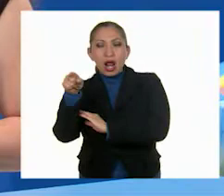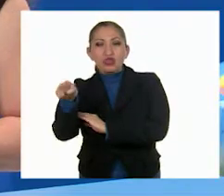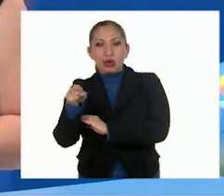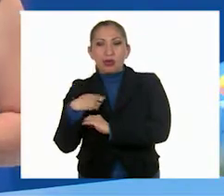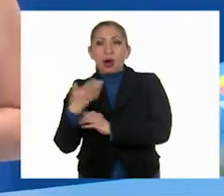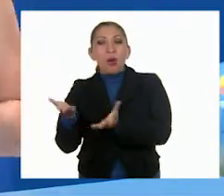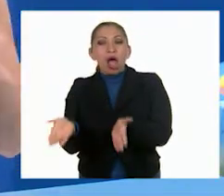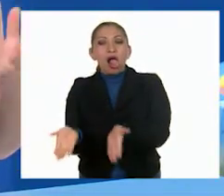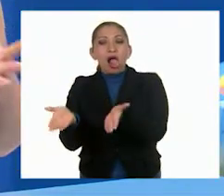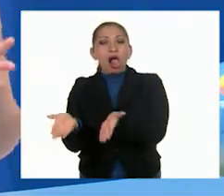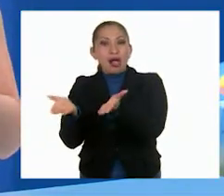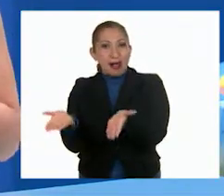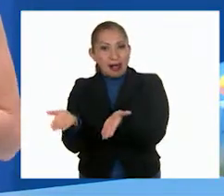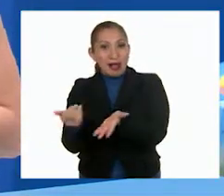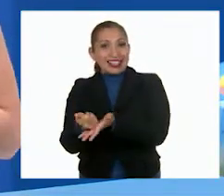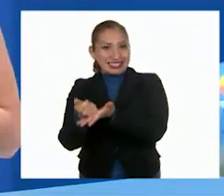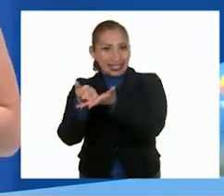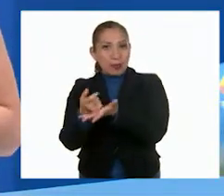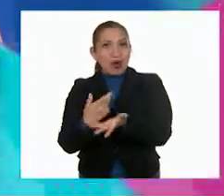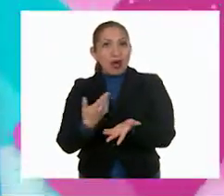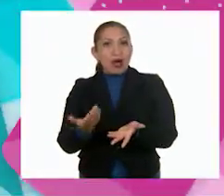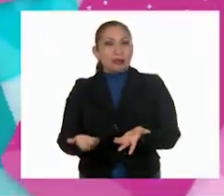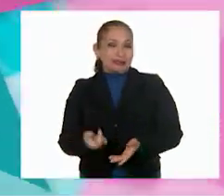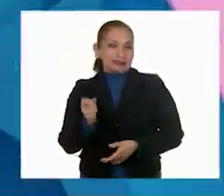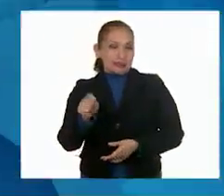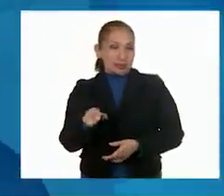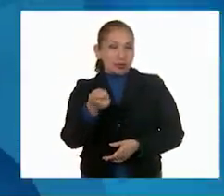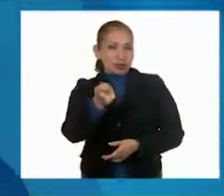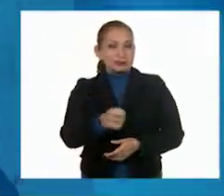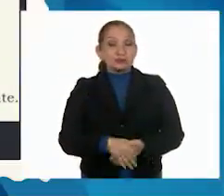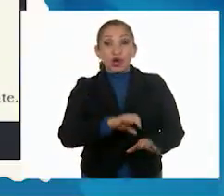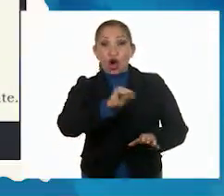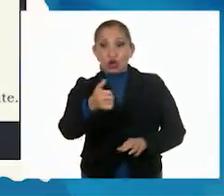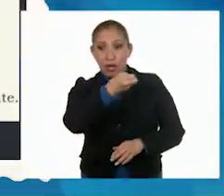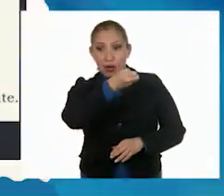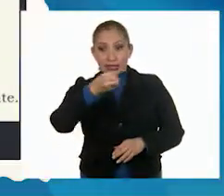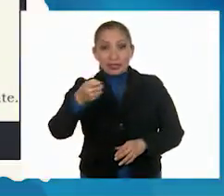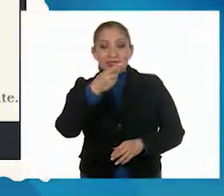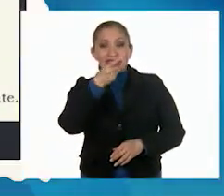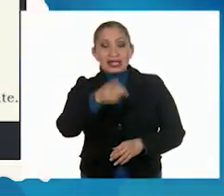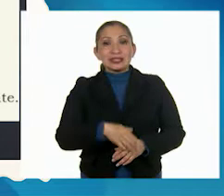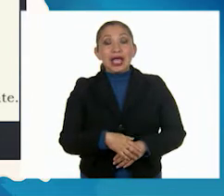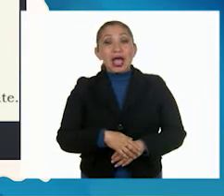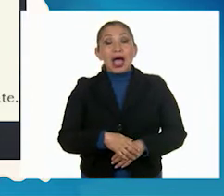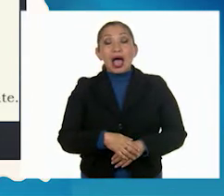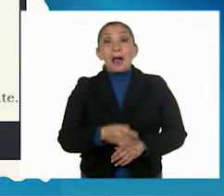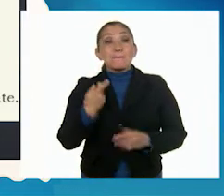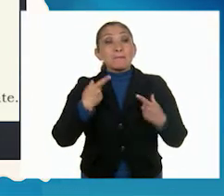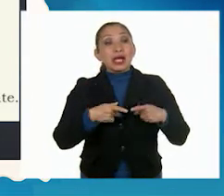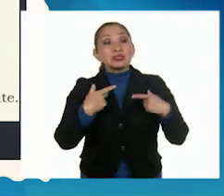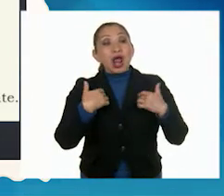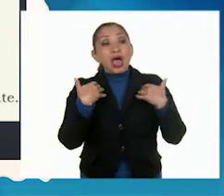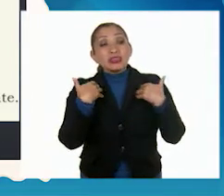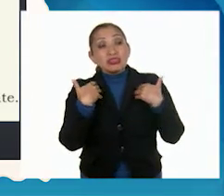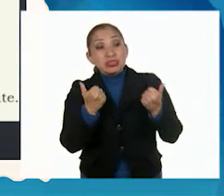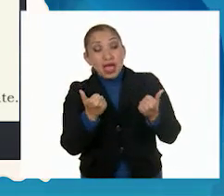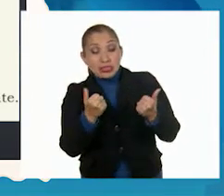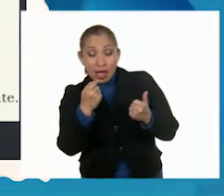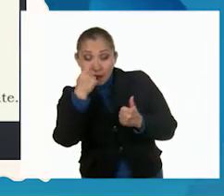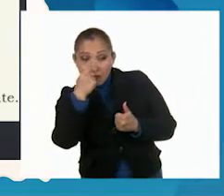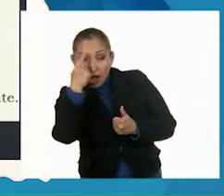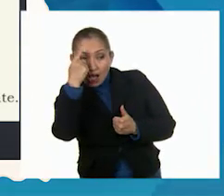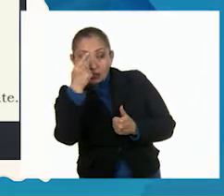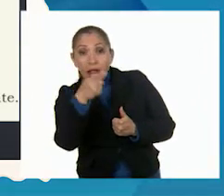Muy bien. Otro ejemplo que viene en el libro de texto sería, al buen entendedor, pocas palabras. ¿Recuerdas